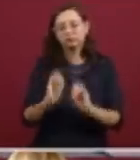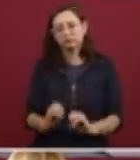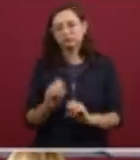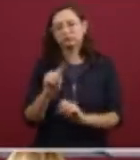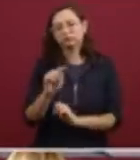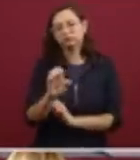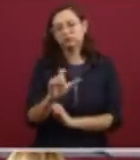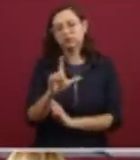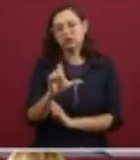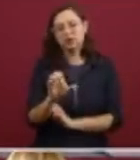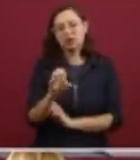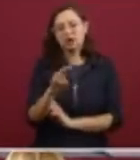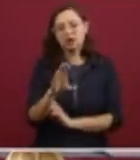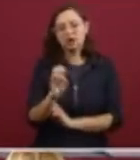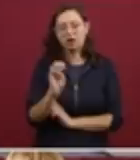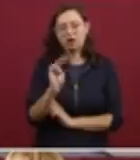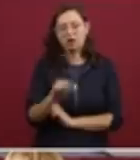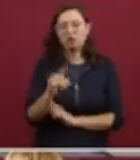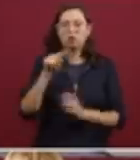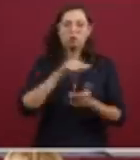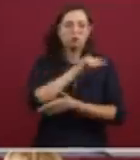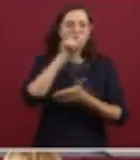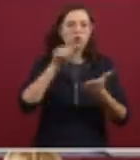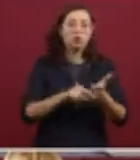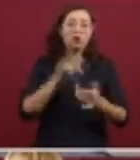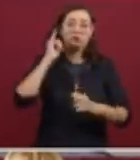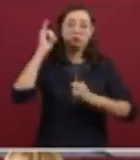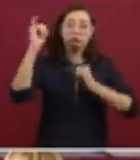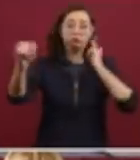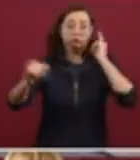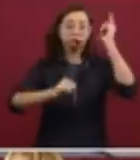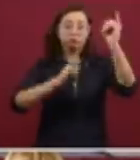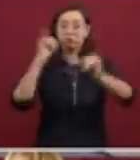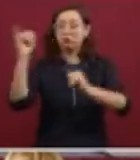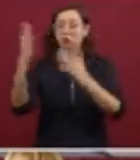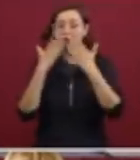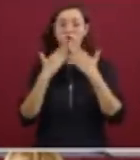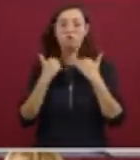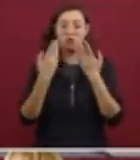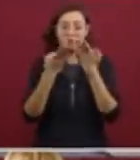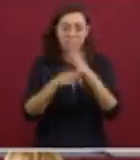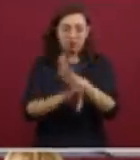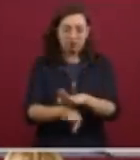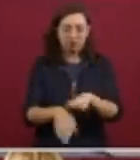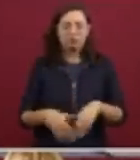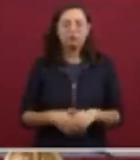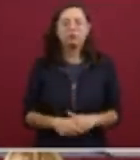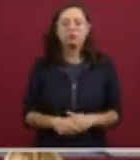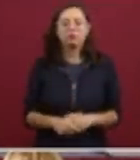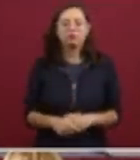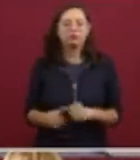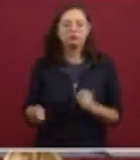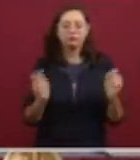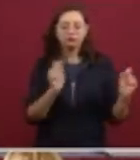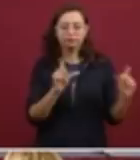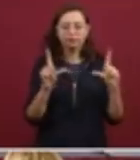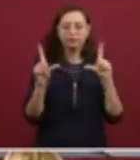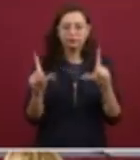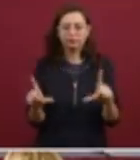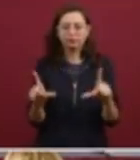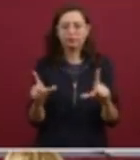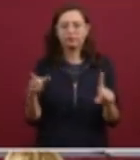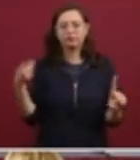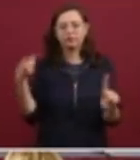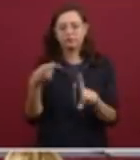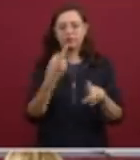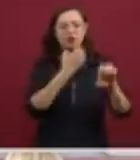en los lugares de mayor dificultad de acceso. La que sigue, por favor. Esta es la distribución por